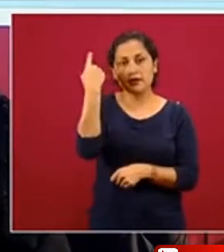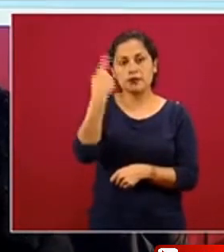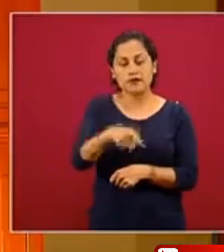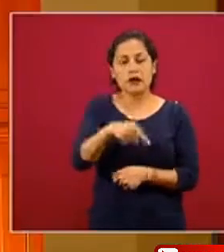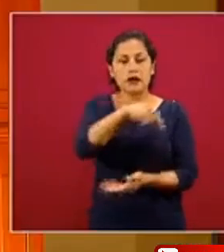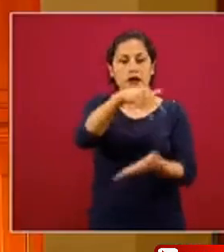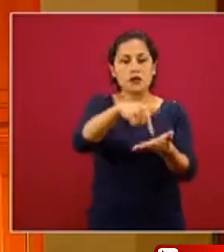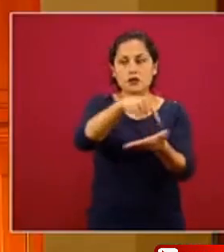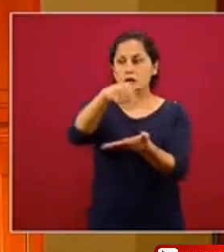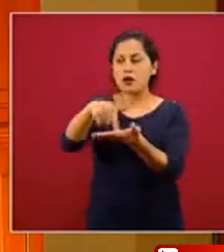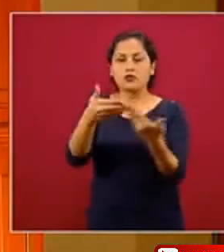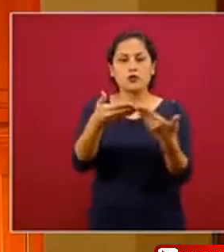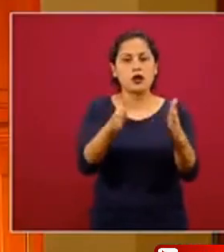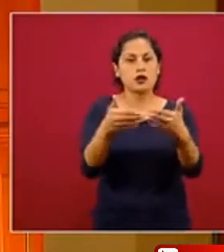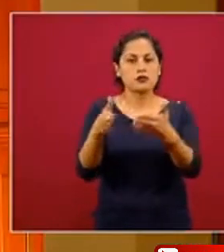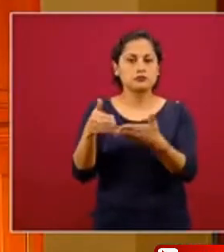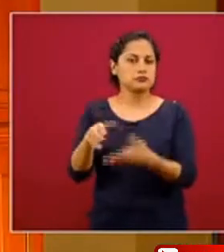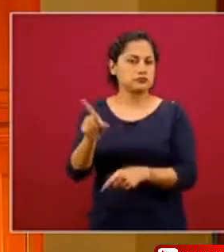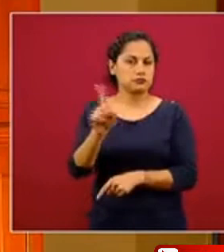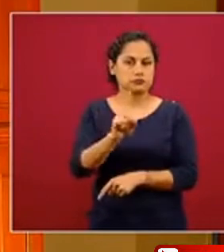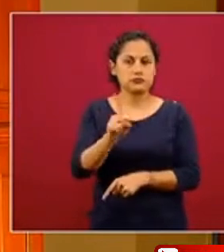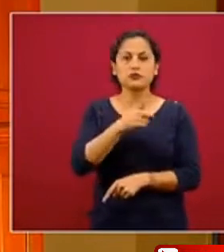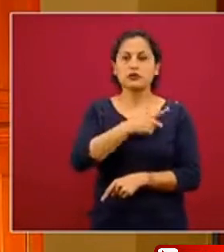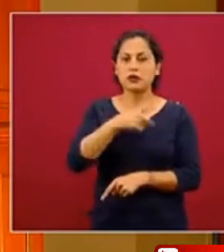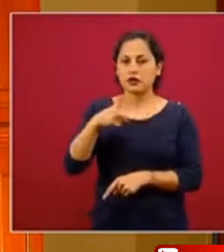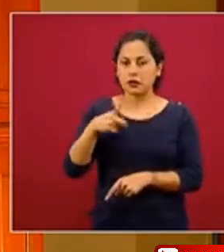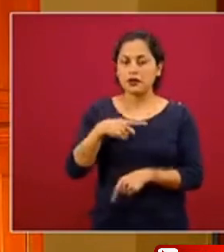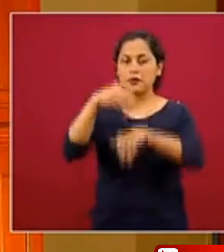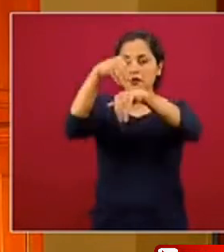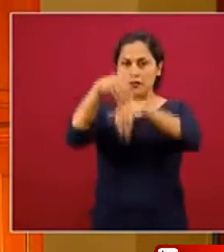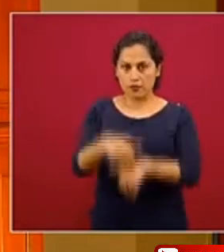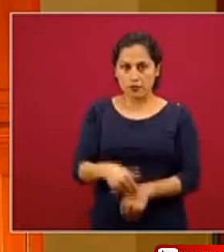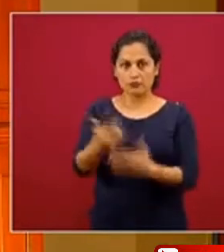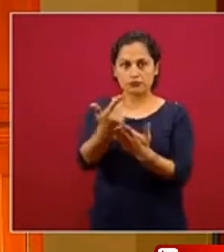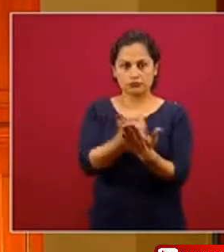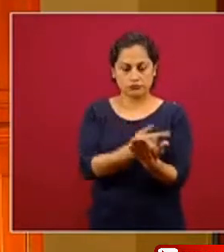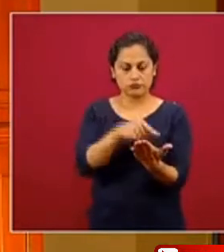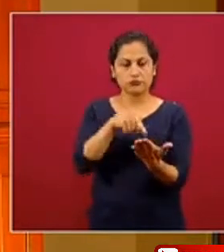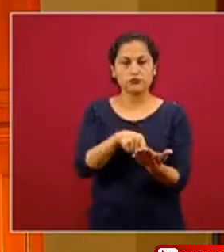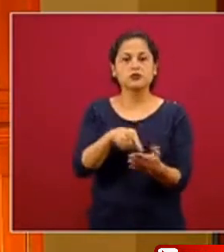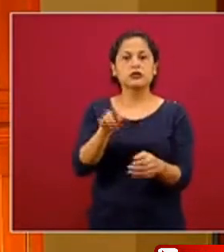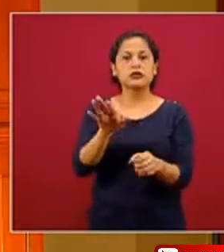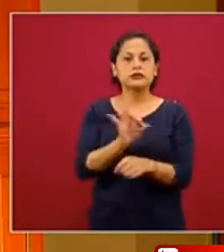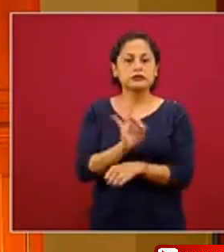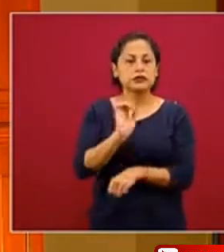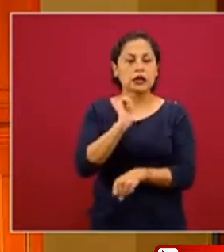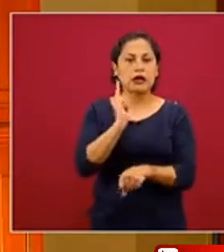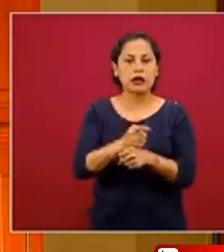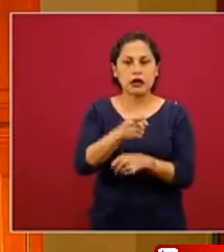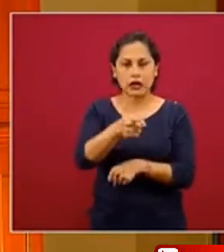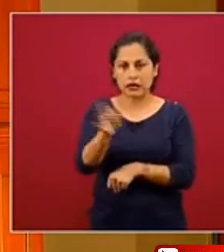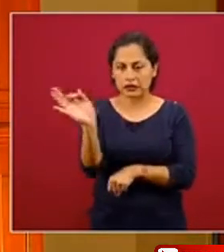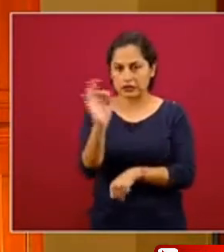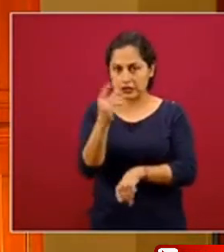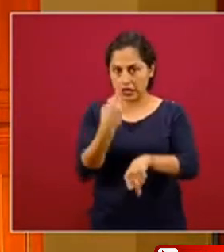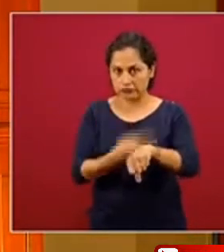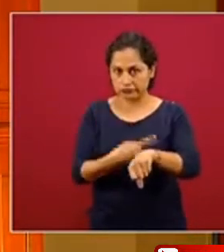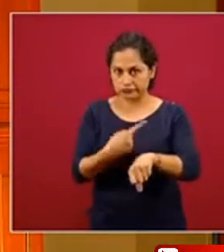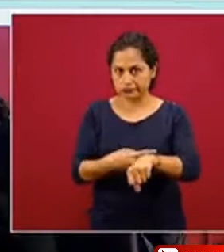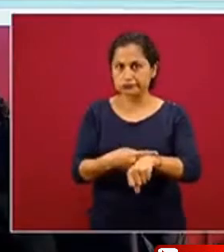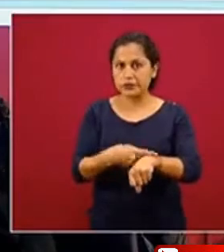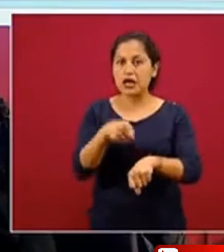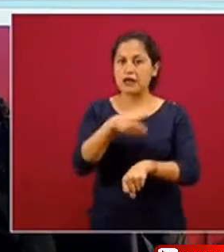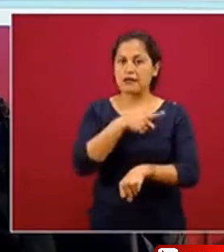públicos donde se considera que puede haber riesgo de contagios estén cerrados cuando no deben estar